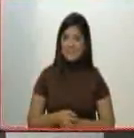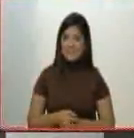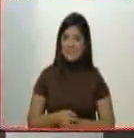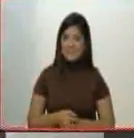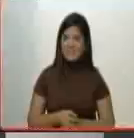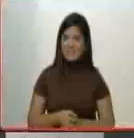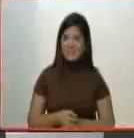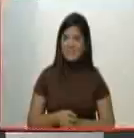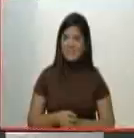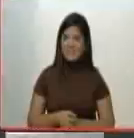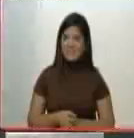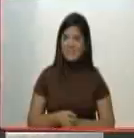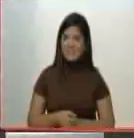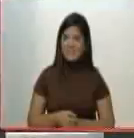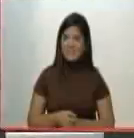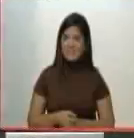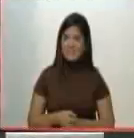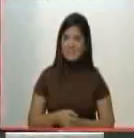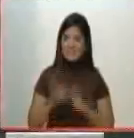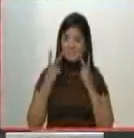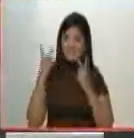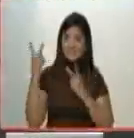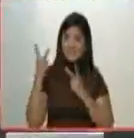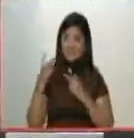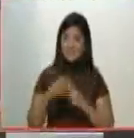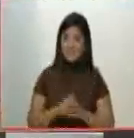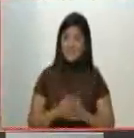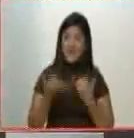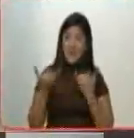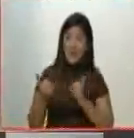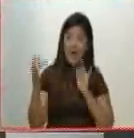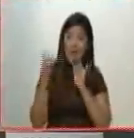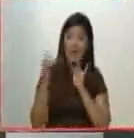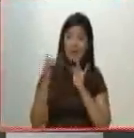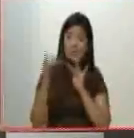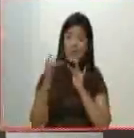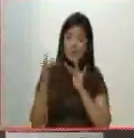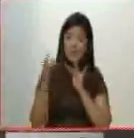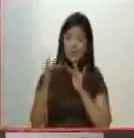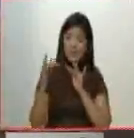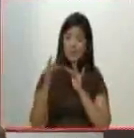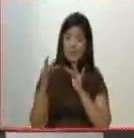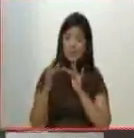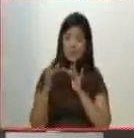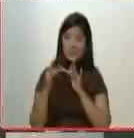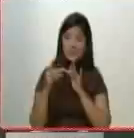Maduro. Vamos a establecer el contacto con